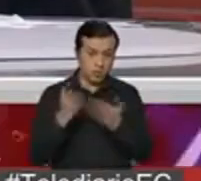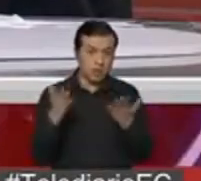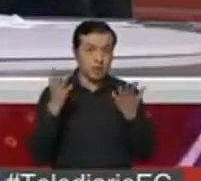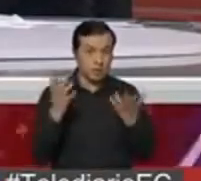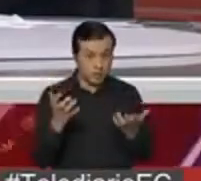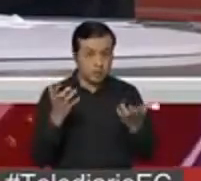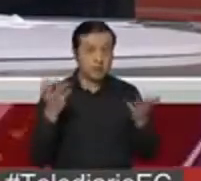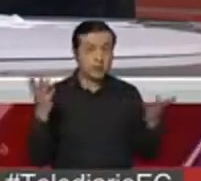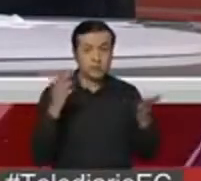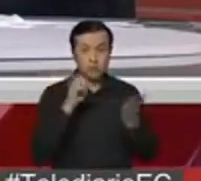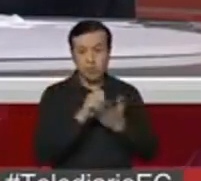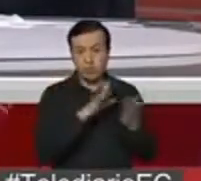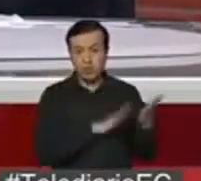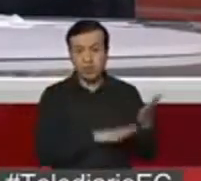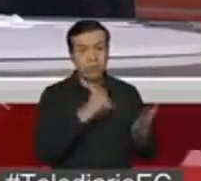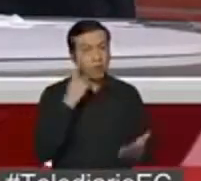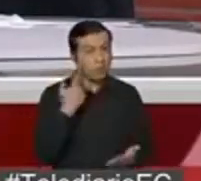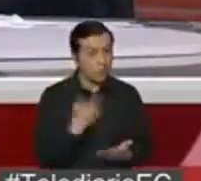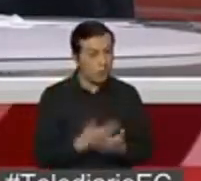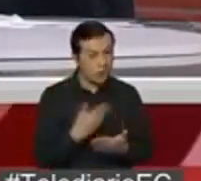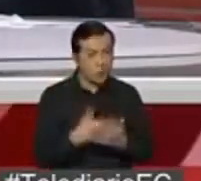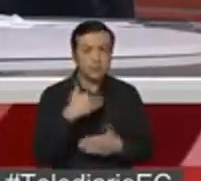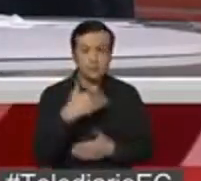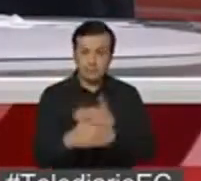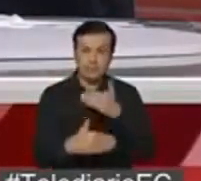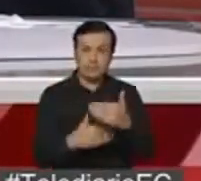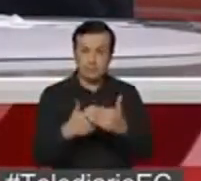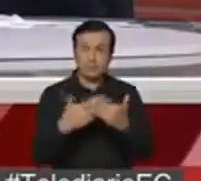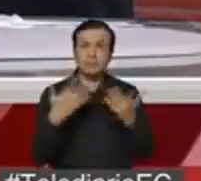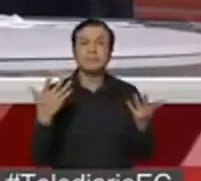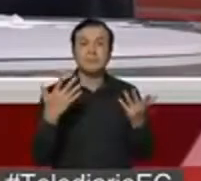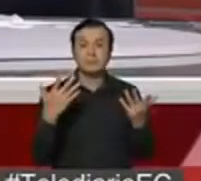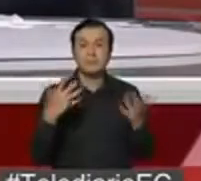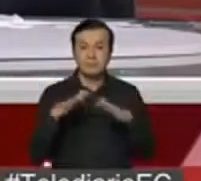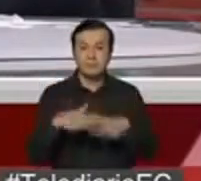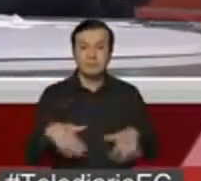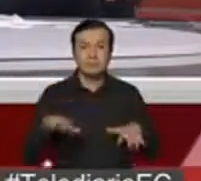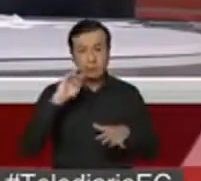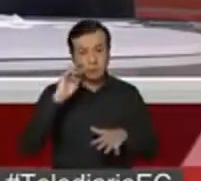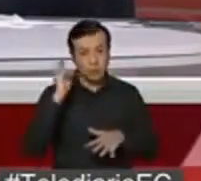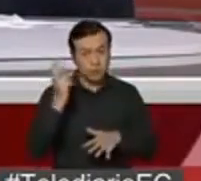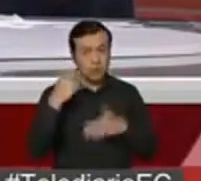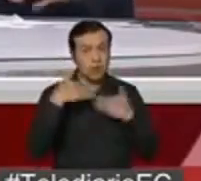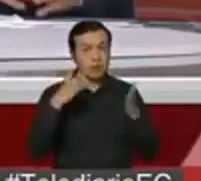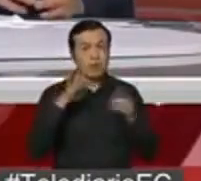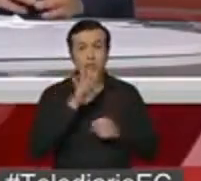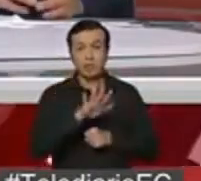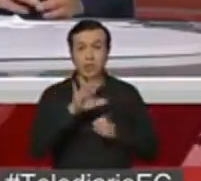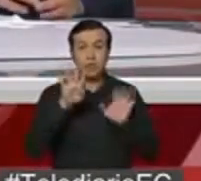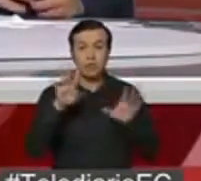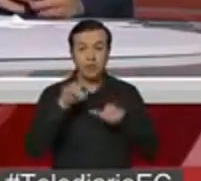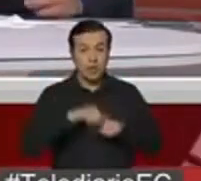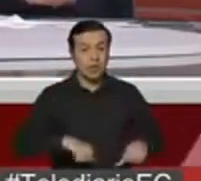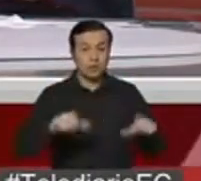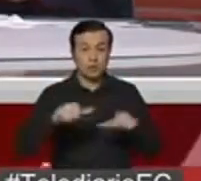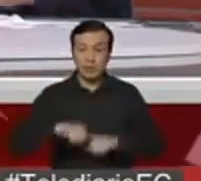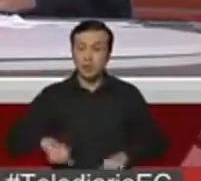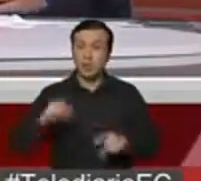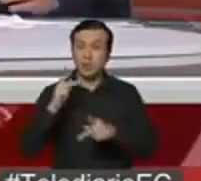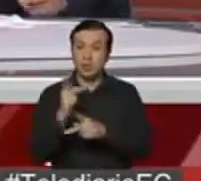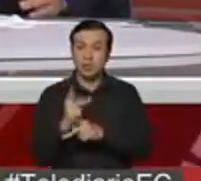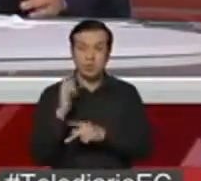que a través de un programa piloto progresivamente se pueda reactivar el sector turístico con la apertura de 59 áreas protegidas